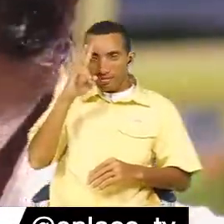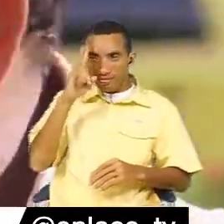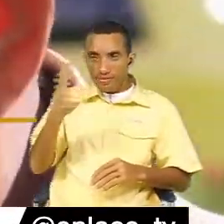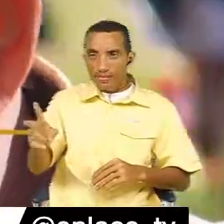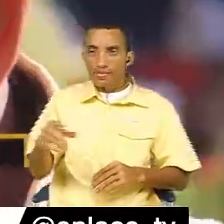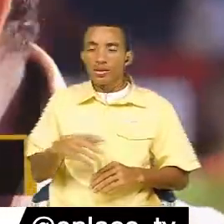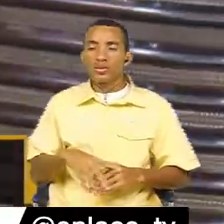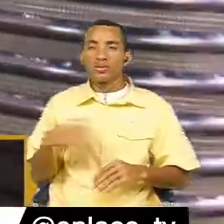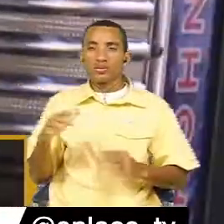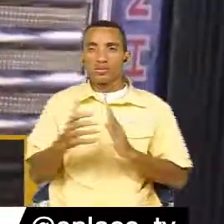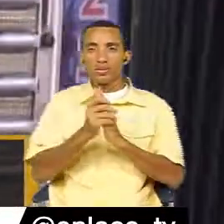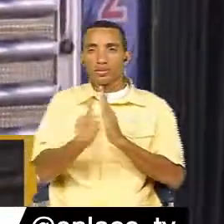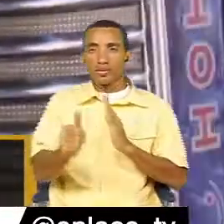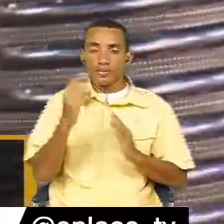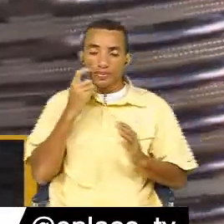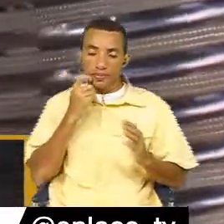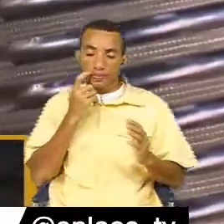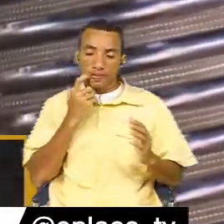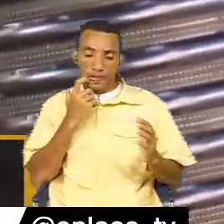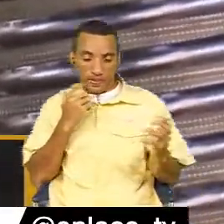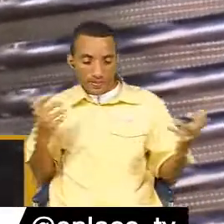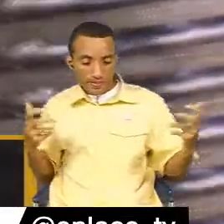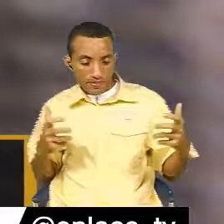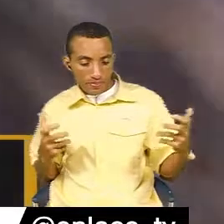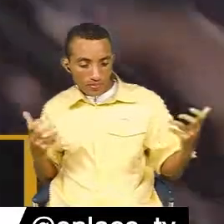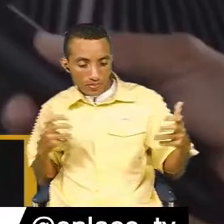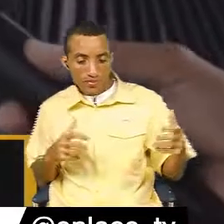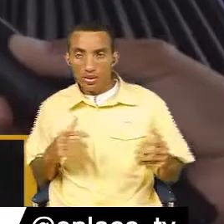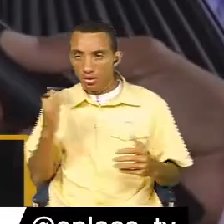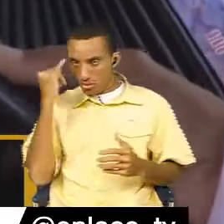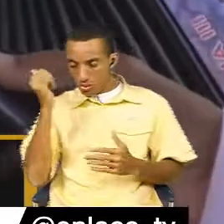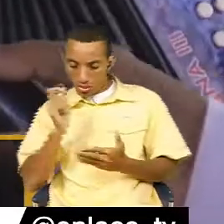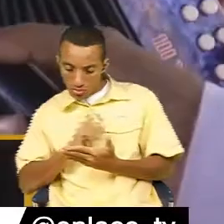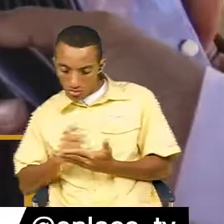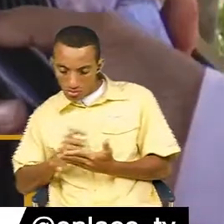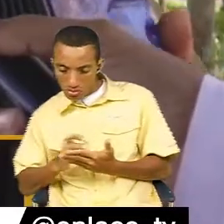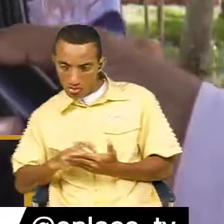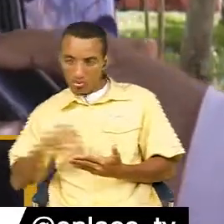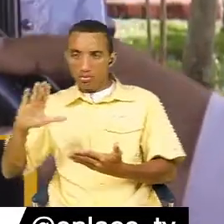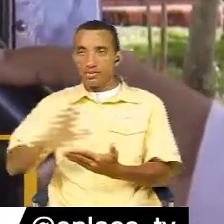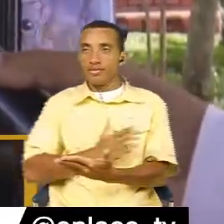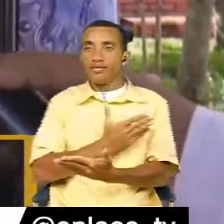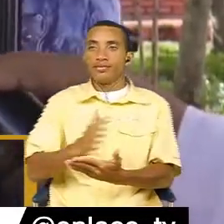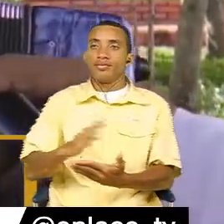al cantar y componer en el género de la música vallenata.